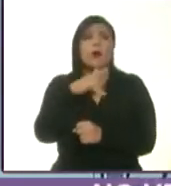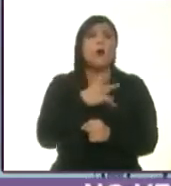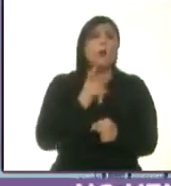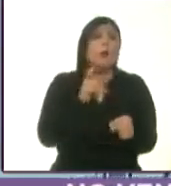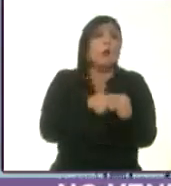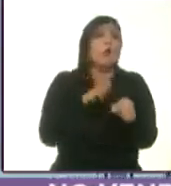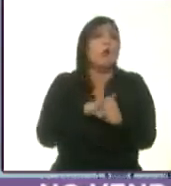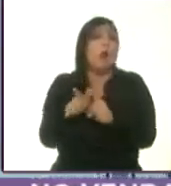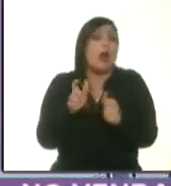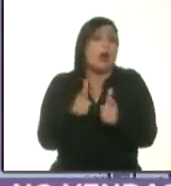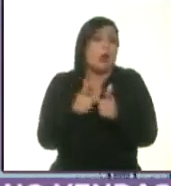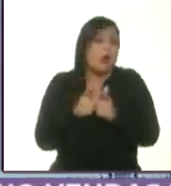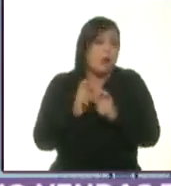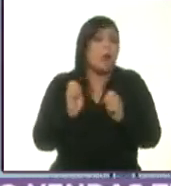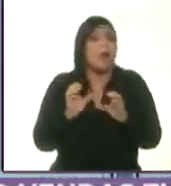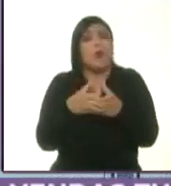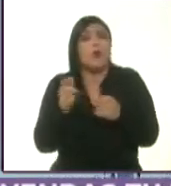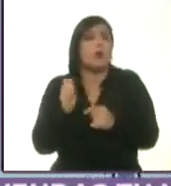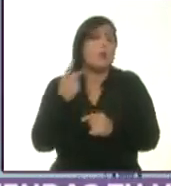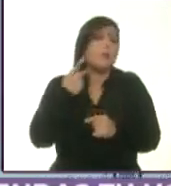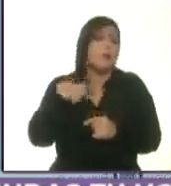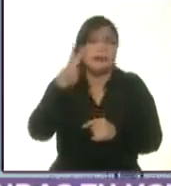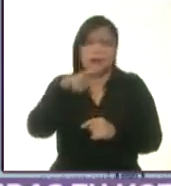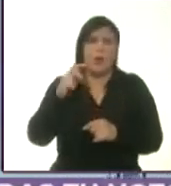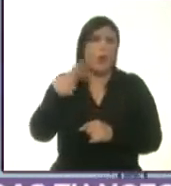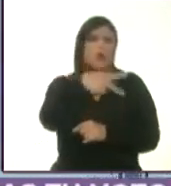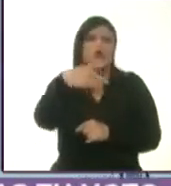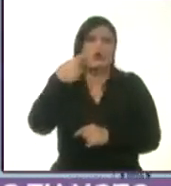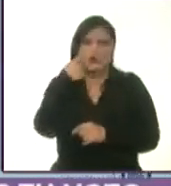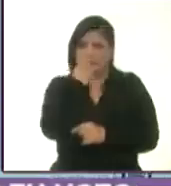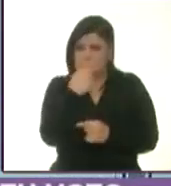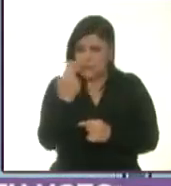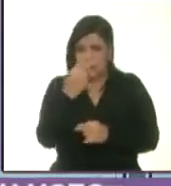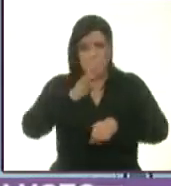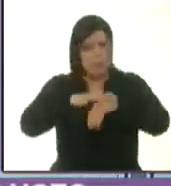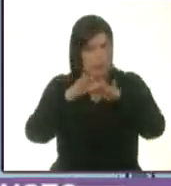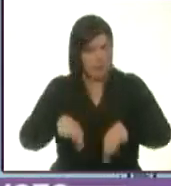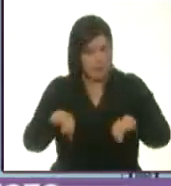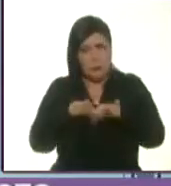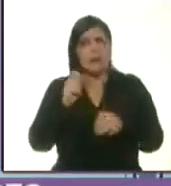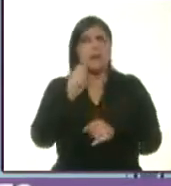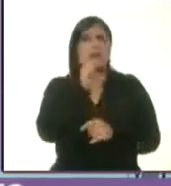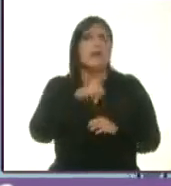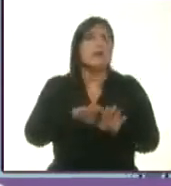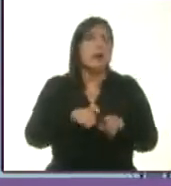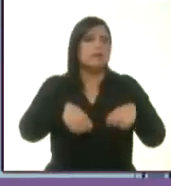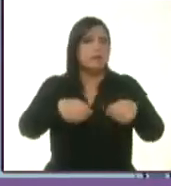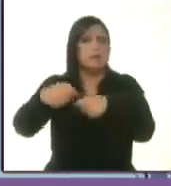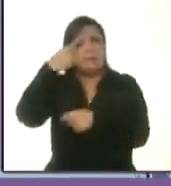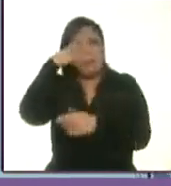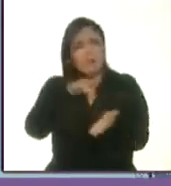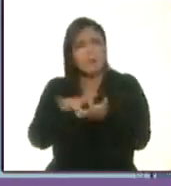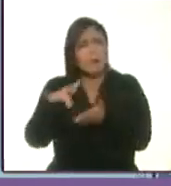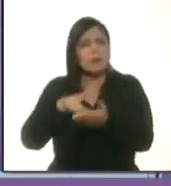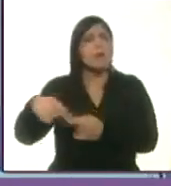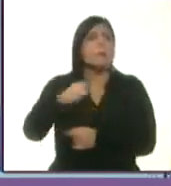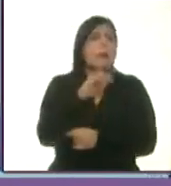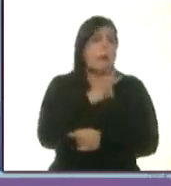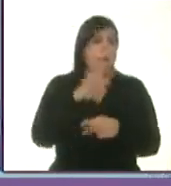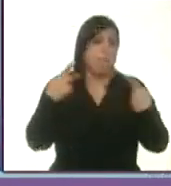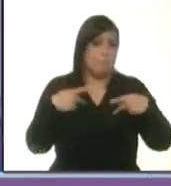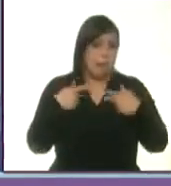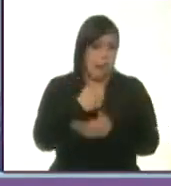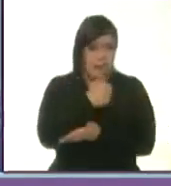sino en base a sus necesidades segundo vamos a hacer y crear incentivos para aquellos ciudadanos que participen en